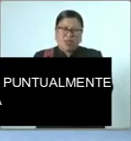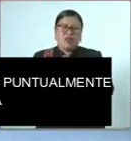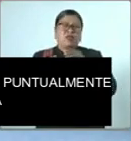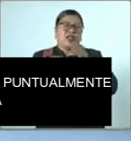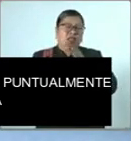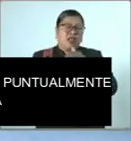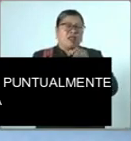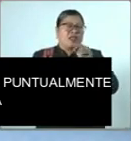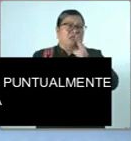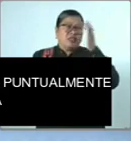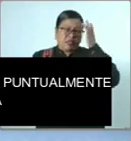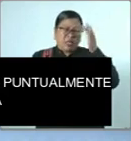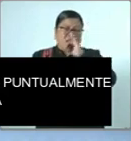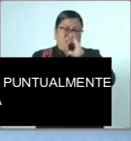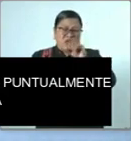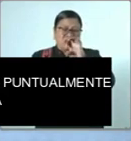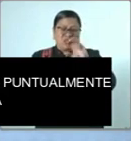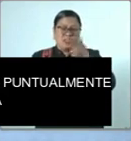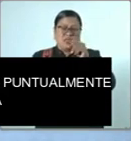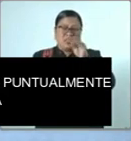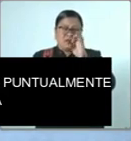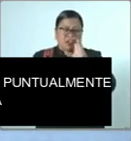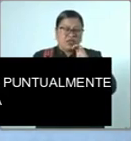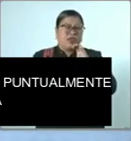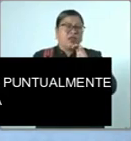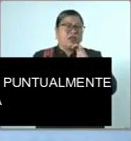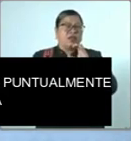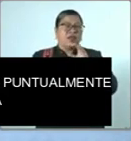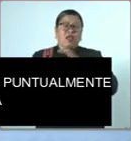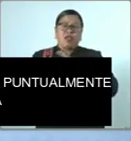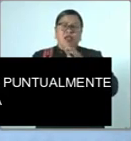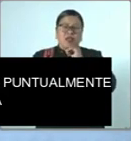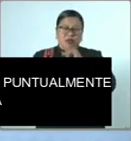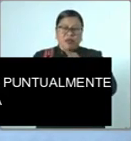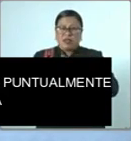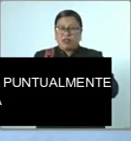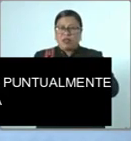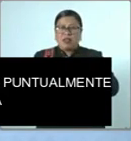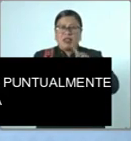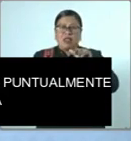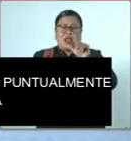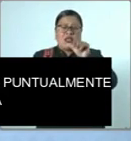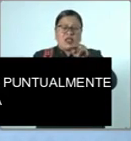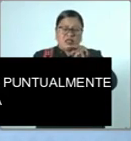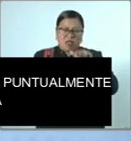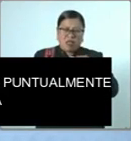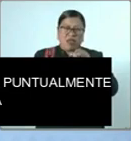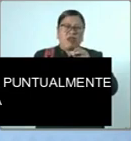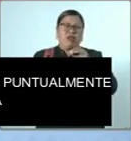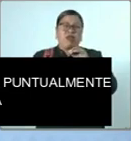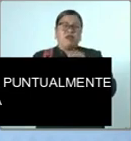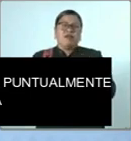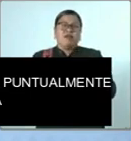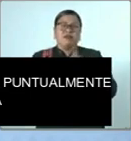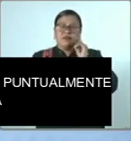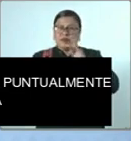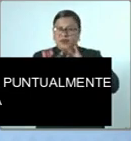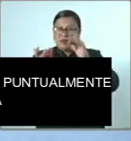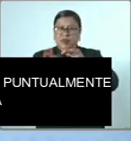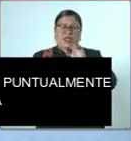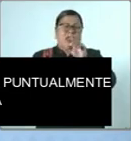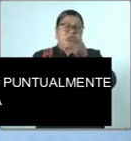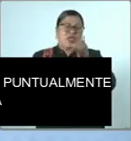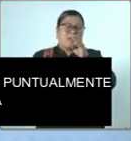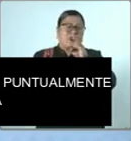Jacatepec, San José Chiltepec, Jalapa de Díaz, Comita, San Juan La Lana, Santiago Tepec, Santiago